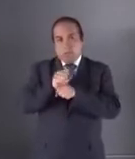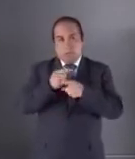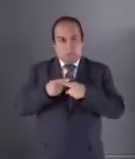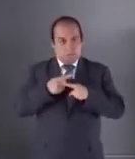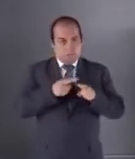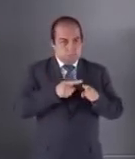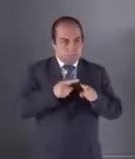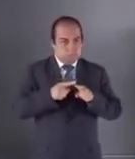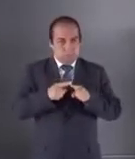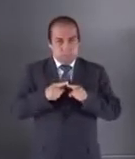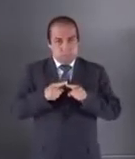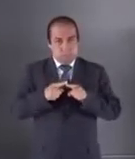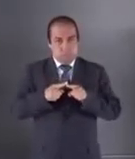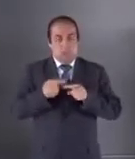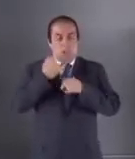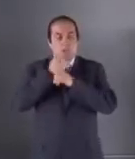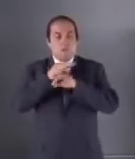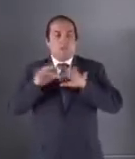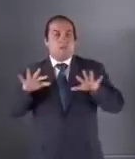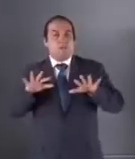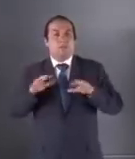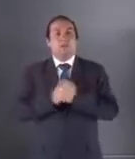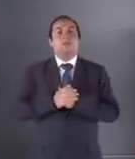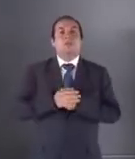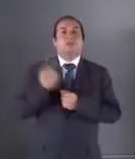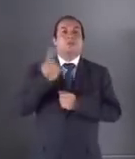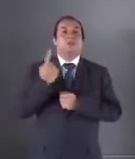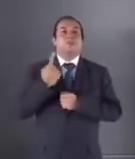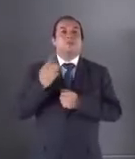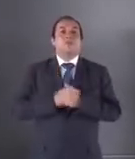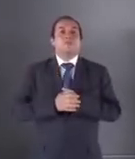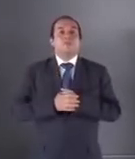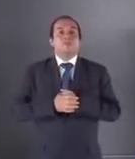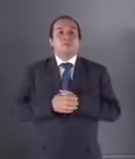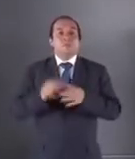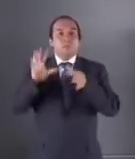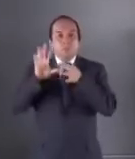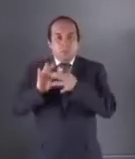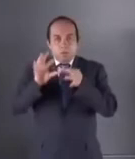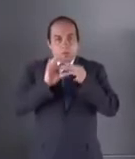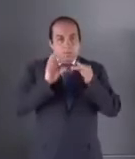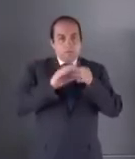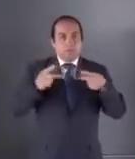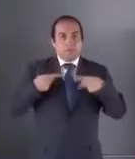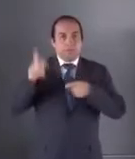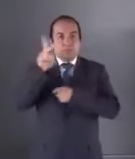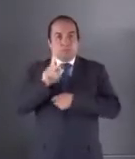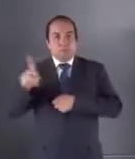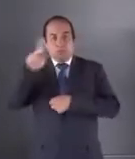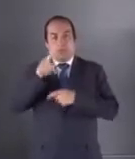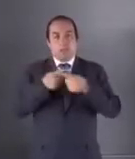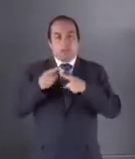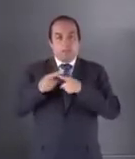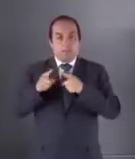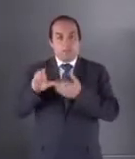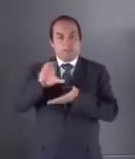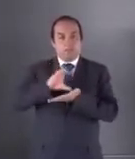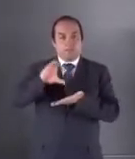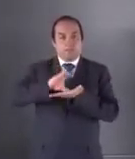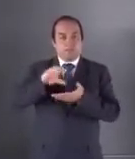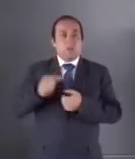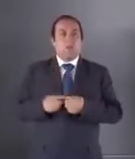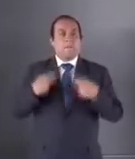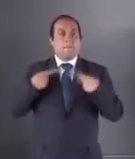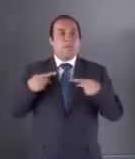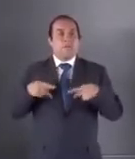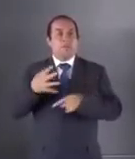en la información que se ha dado a los habitantes de las distintas colonias, habitantes que